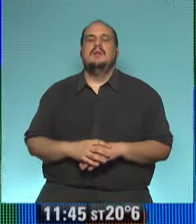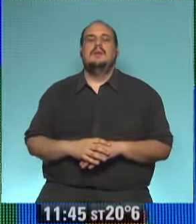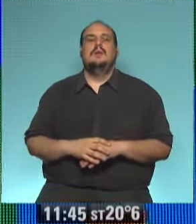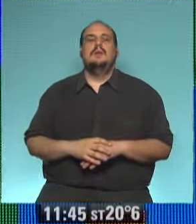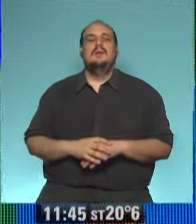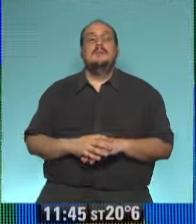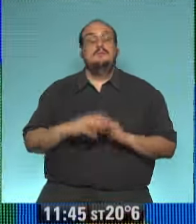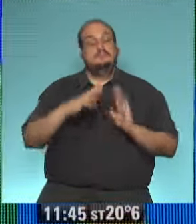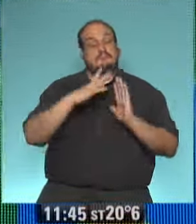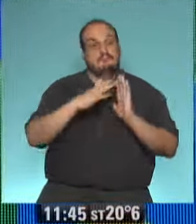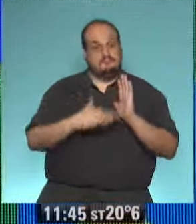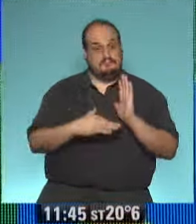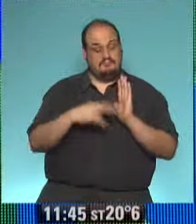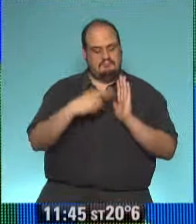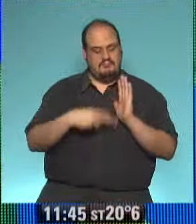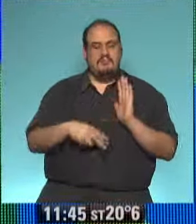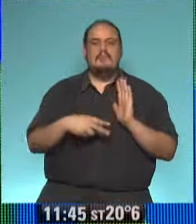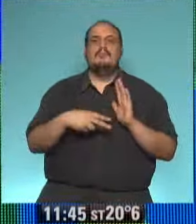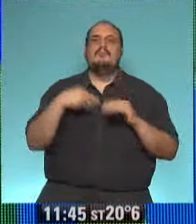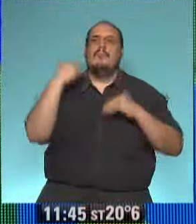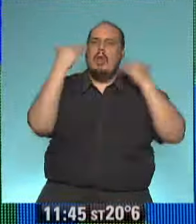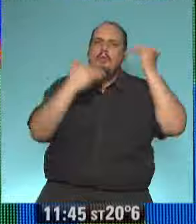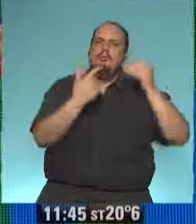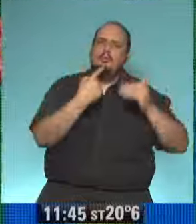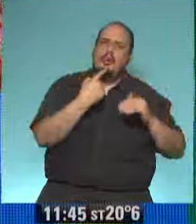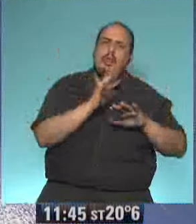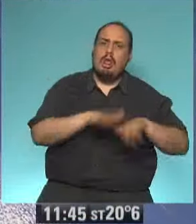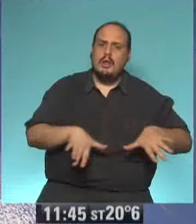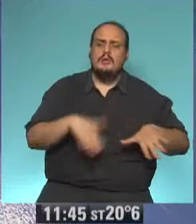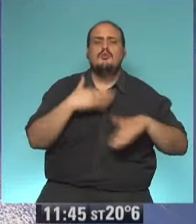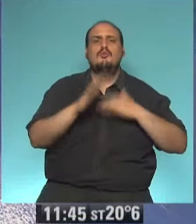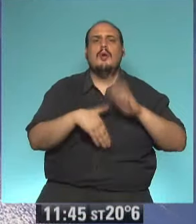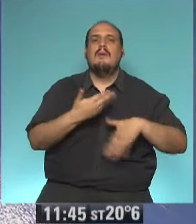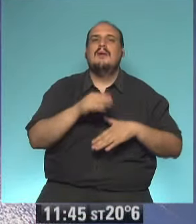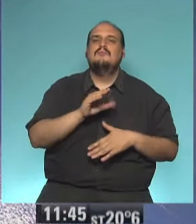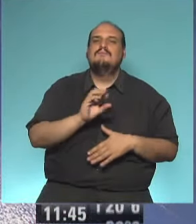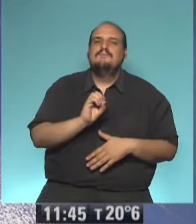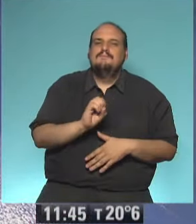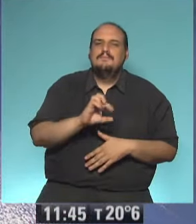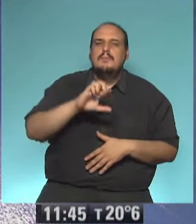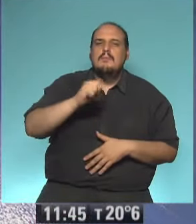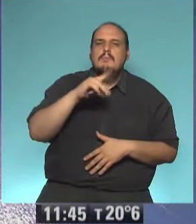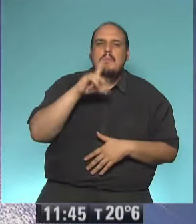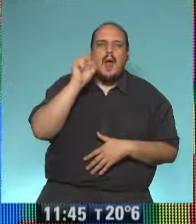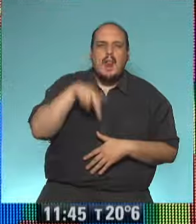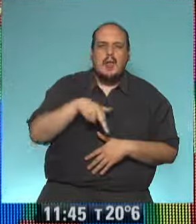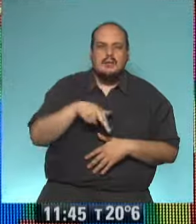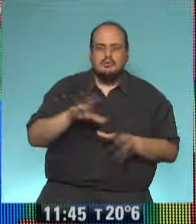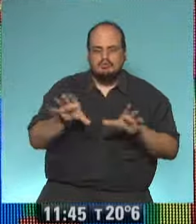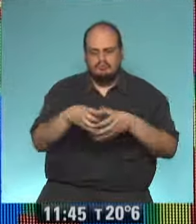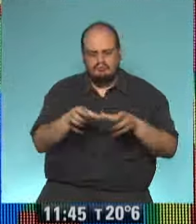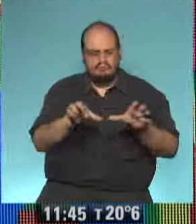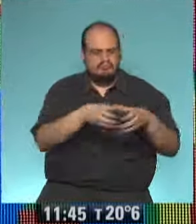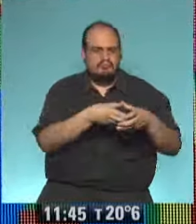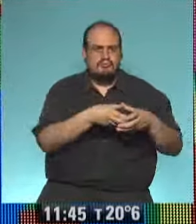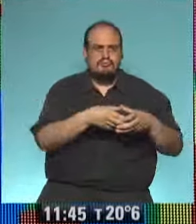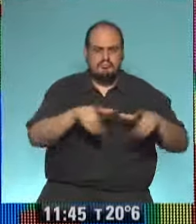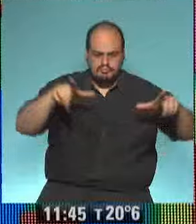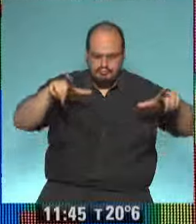Y bueno, entonces, los adultos varones y los niños jugaban al palín. El número de jugadores y las dimensiones del campo de